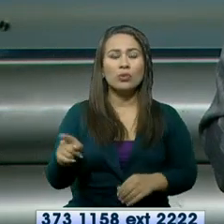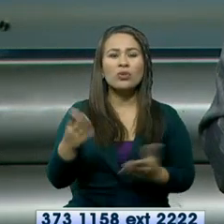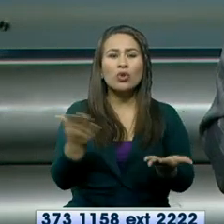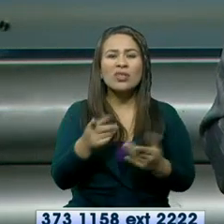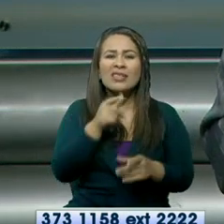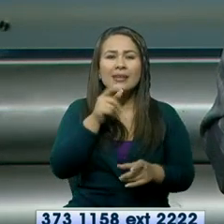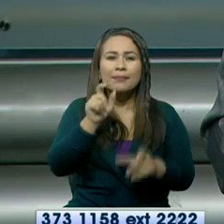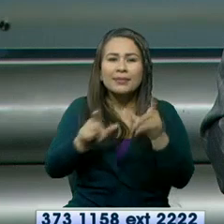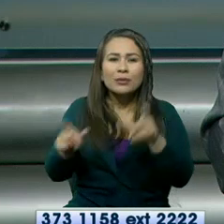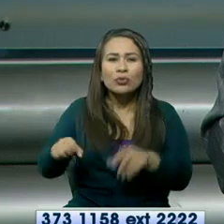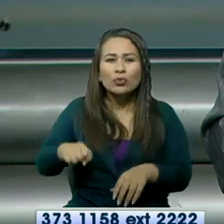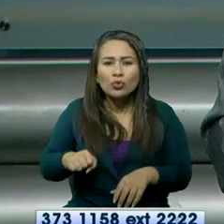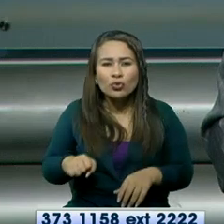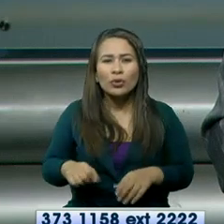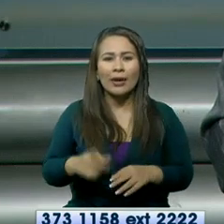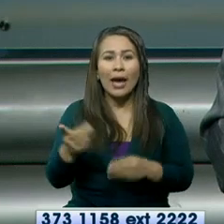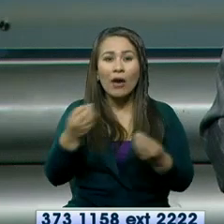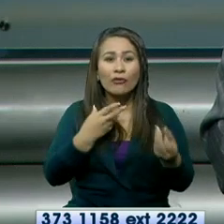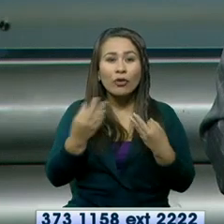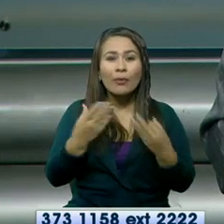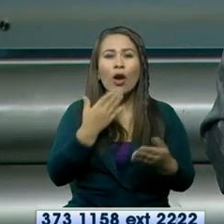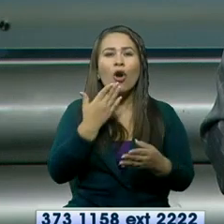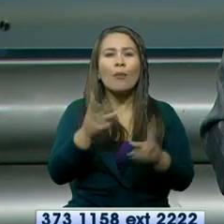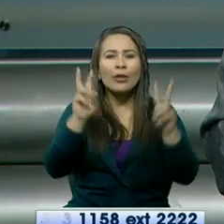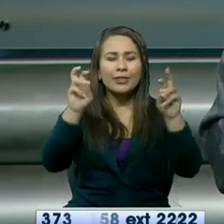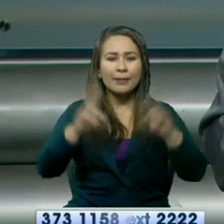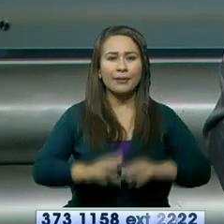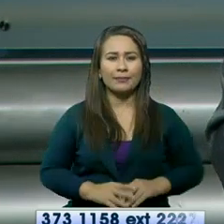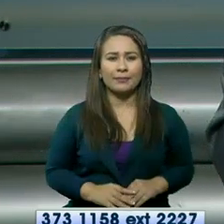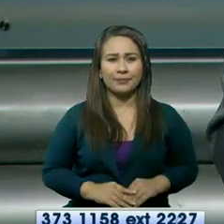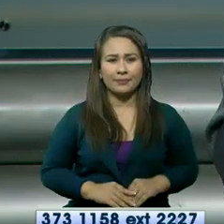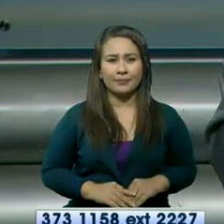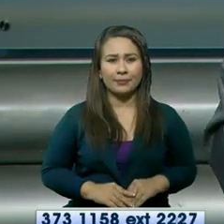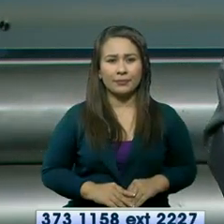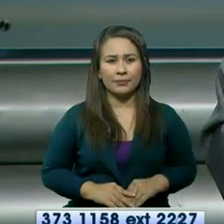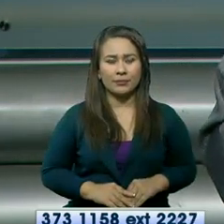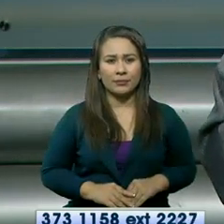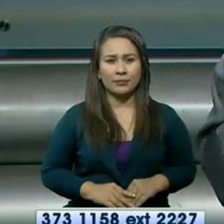En la siguiente nota les contaremos de qué se trata.